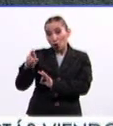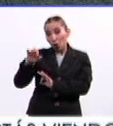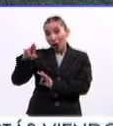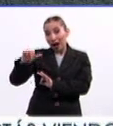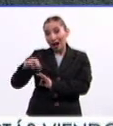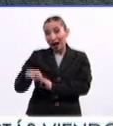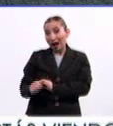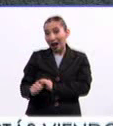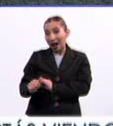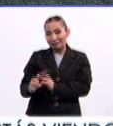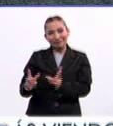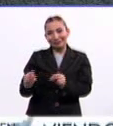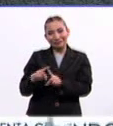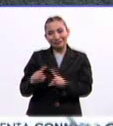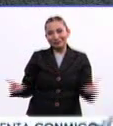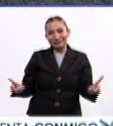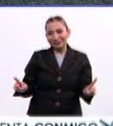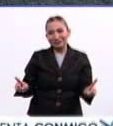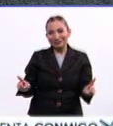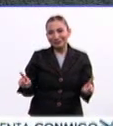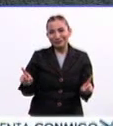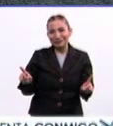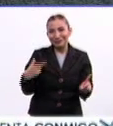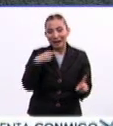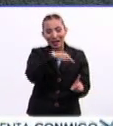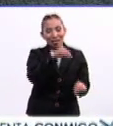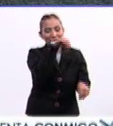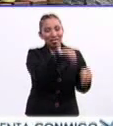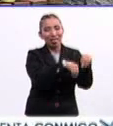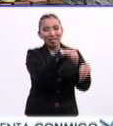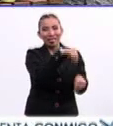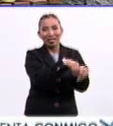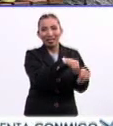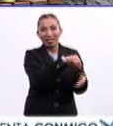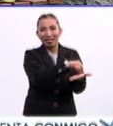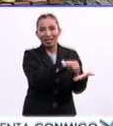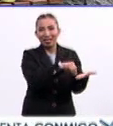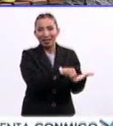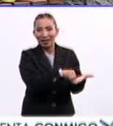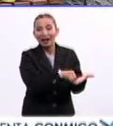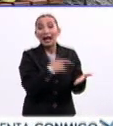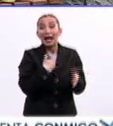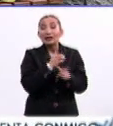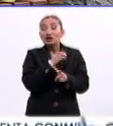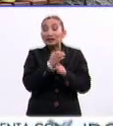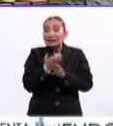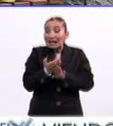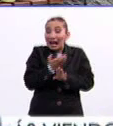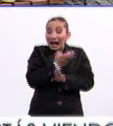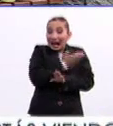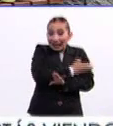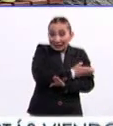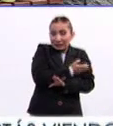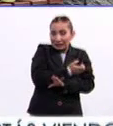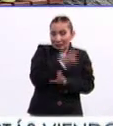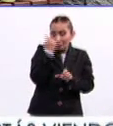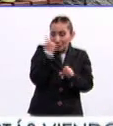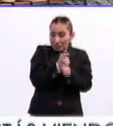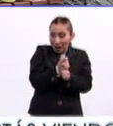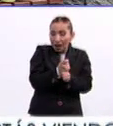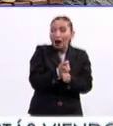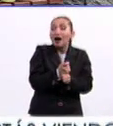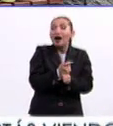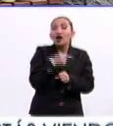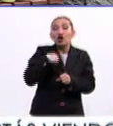¿no? Entonces, sí hace falta, antes que cualquier cosa, que nos